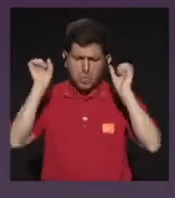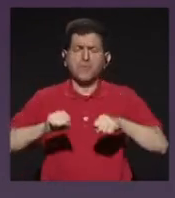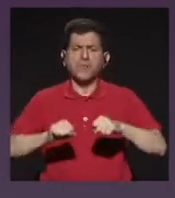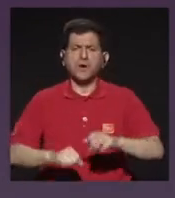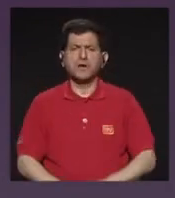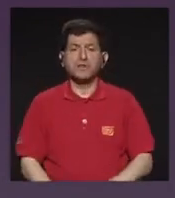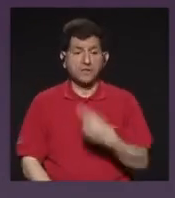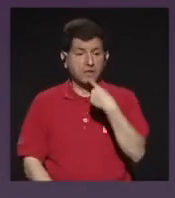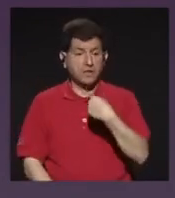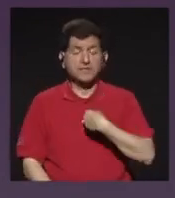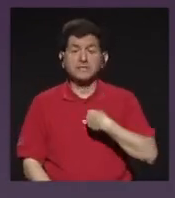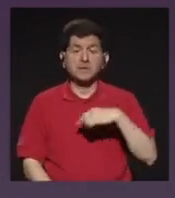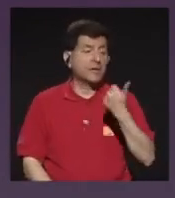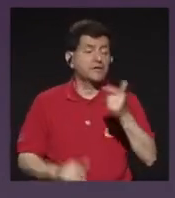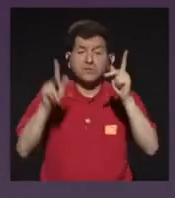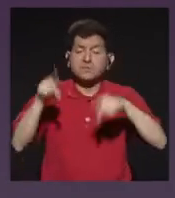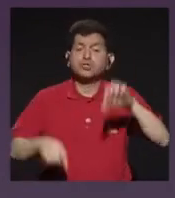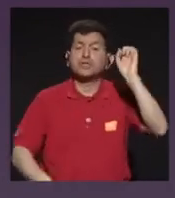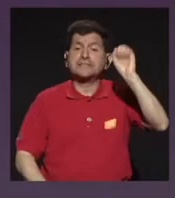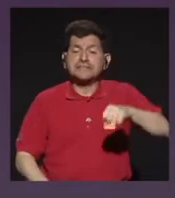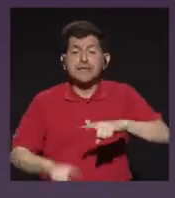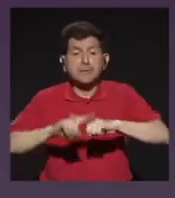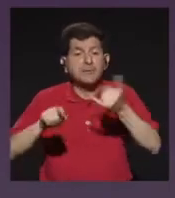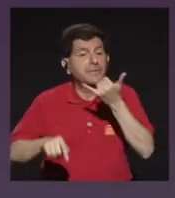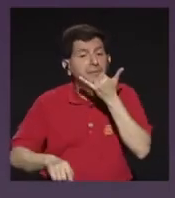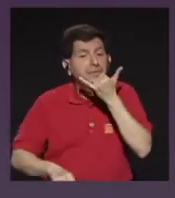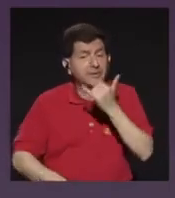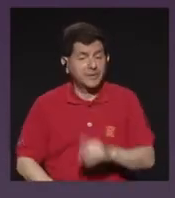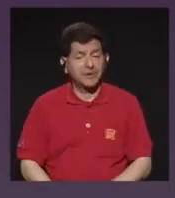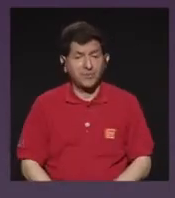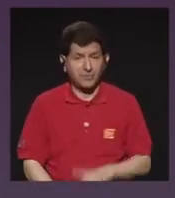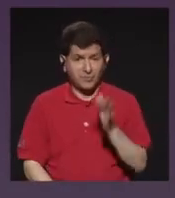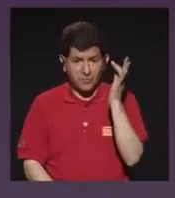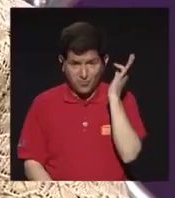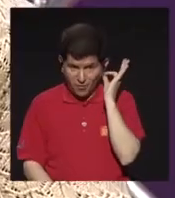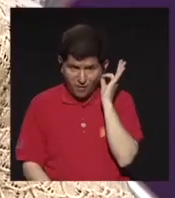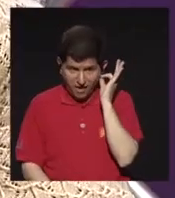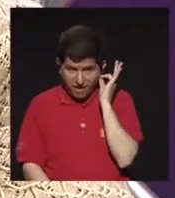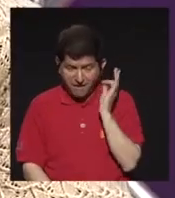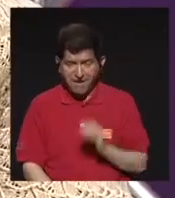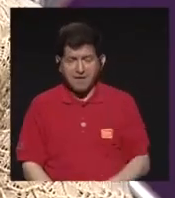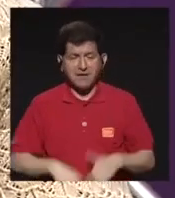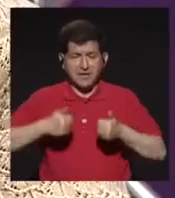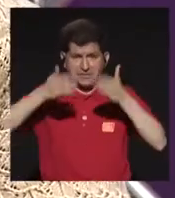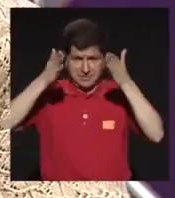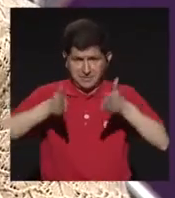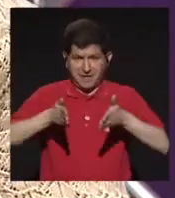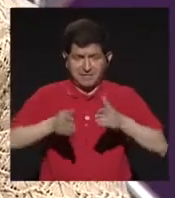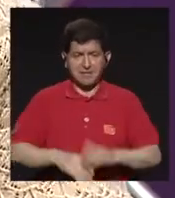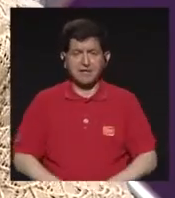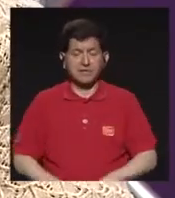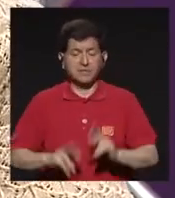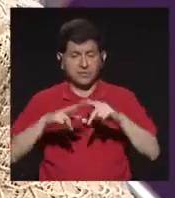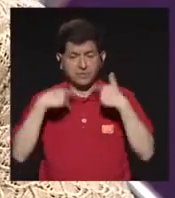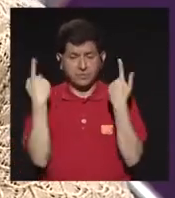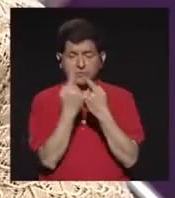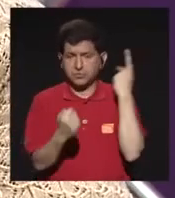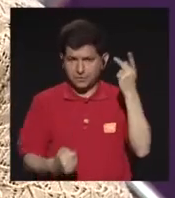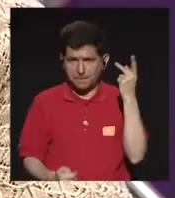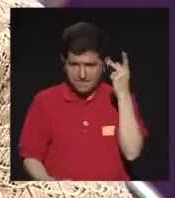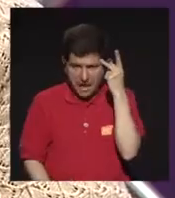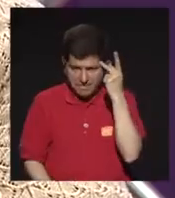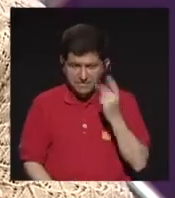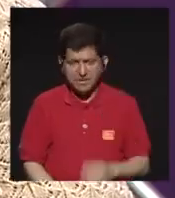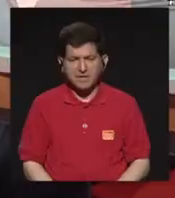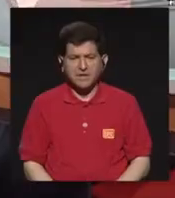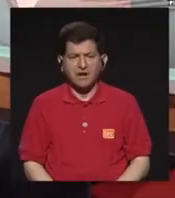quiero, puedo, y que me digan que sí. Lo que pasa es que para las mujeres estemos de candidatas en un partido político,